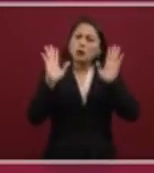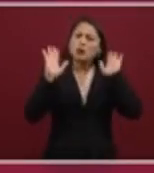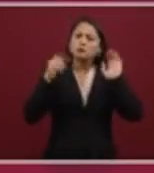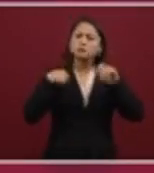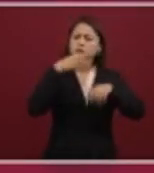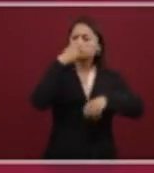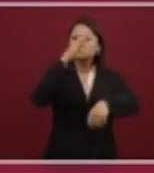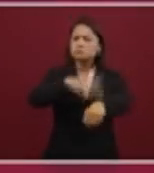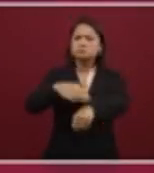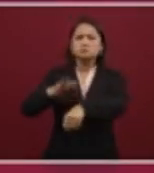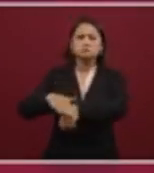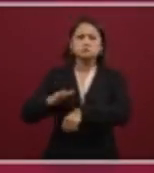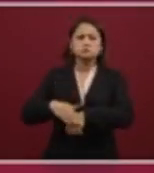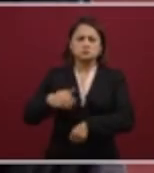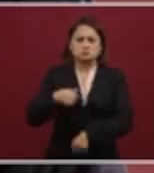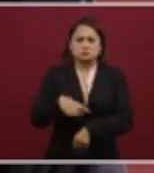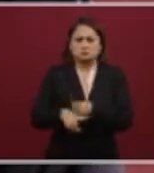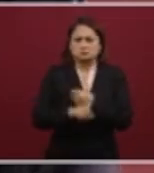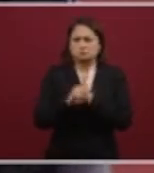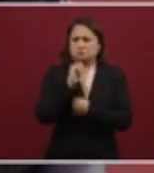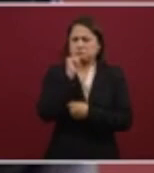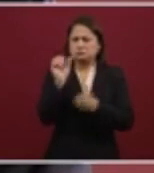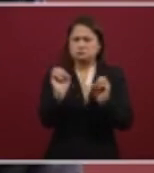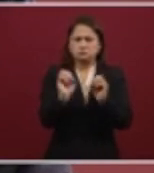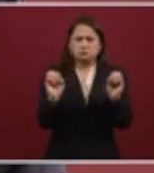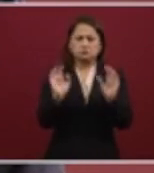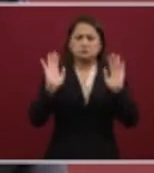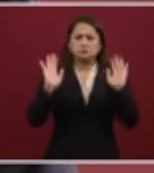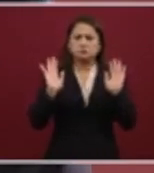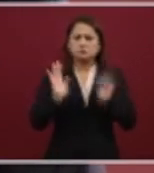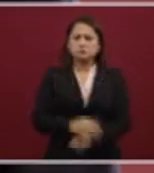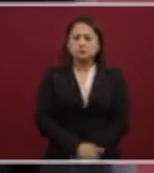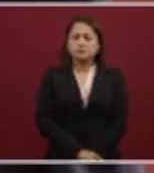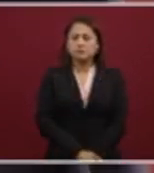no tengo ningún problema. Okay. Y además,